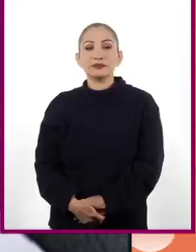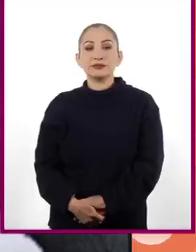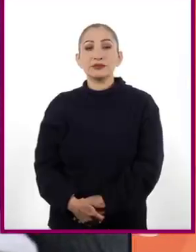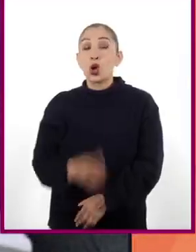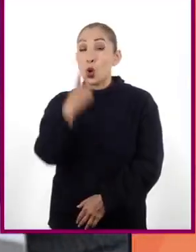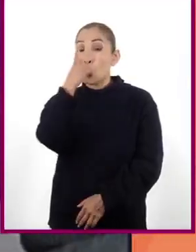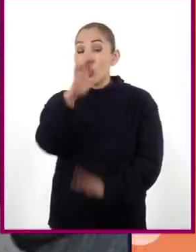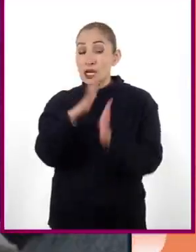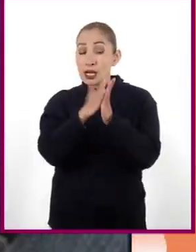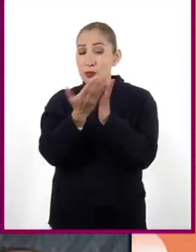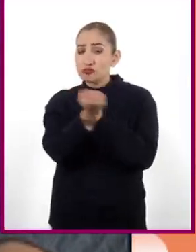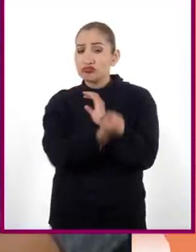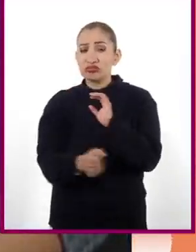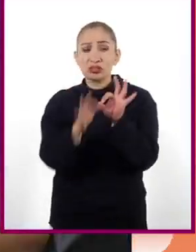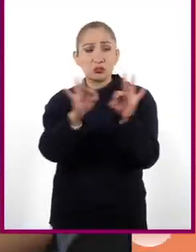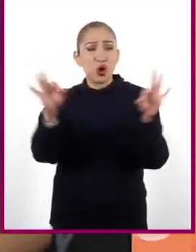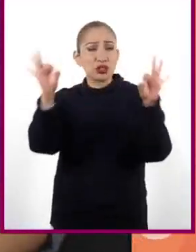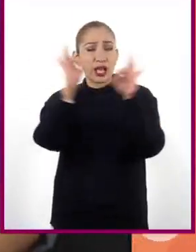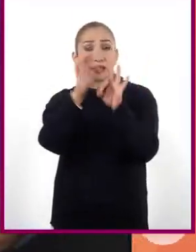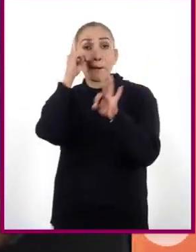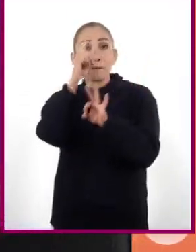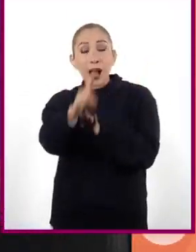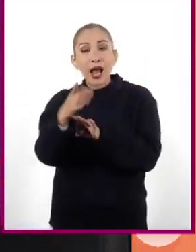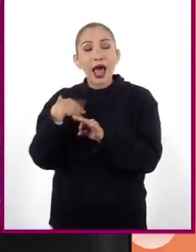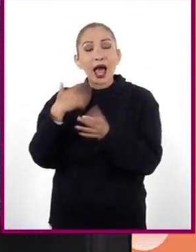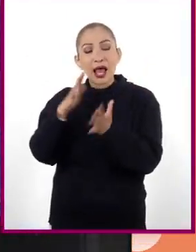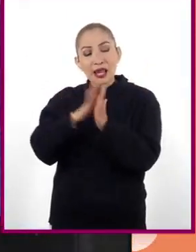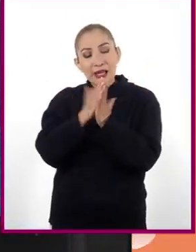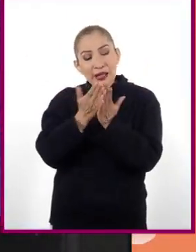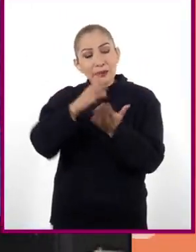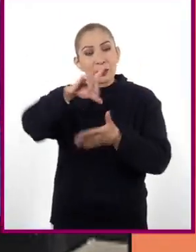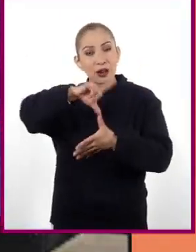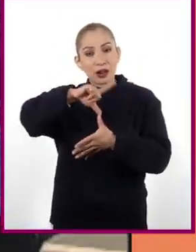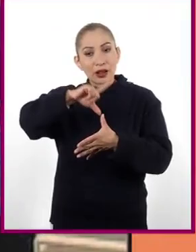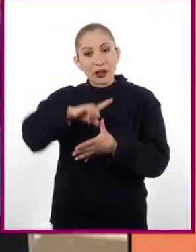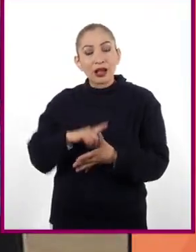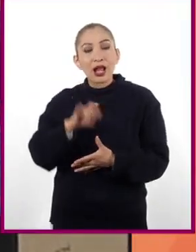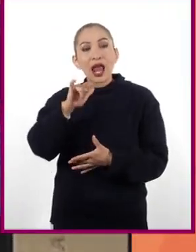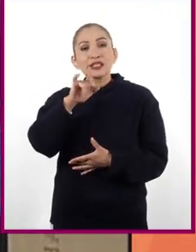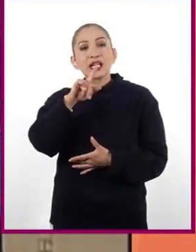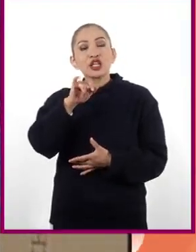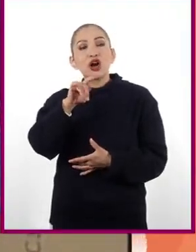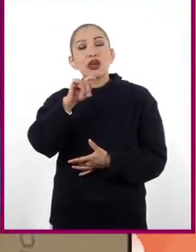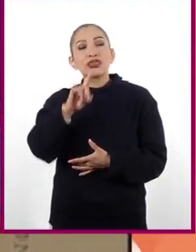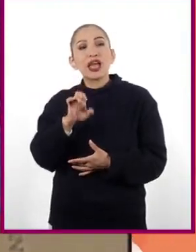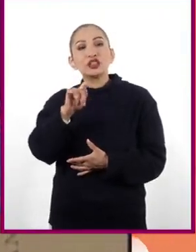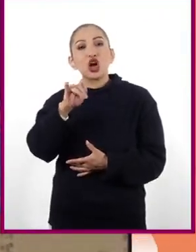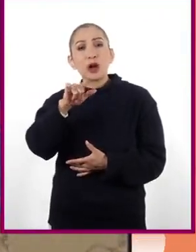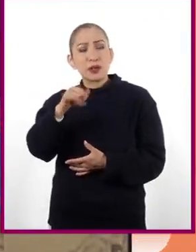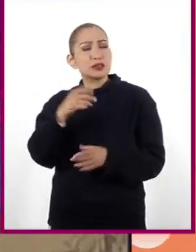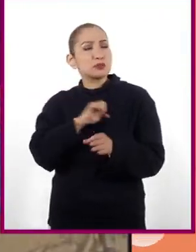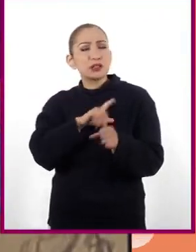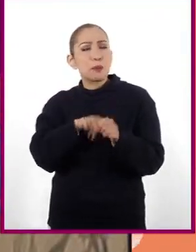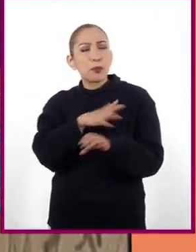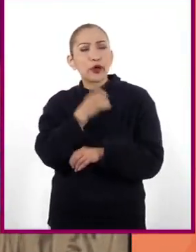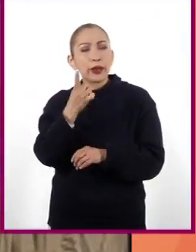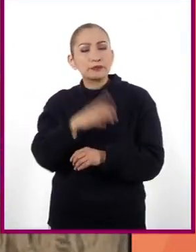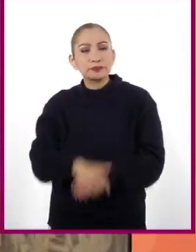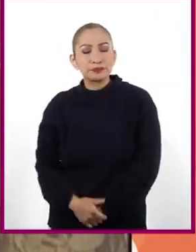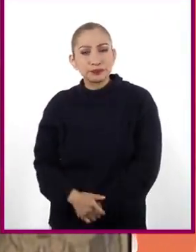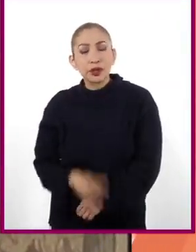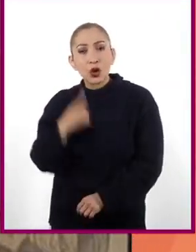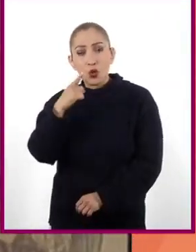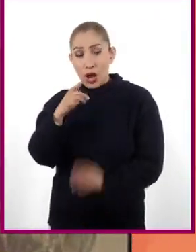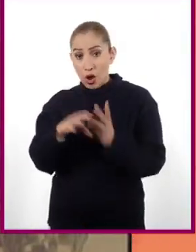Una de las obras de gran relevancia para la literatura hispana es la novela Lazarillo de Tormes. ¿Qué la hace tan especial?